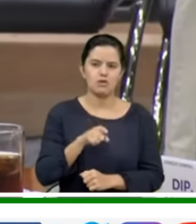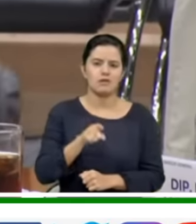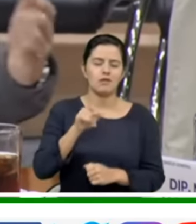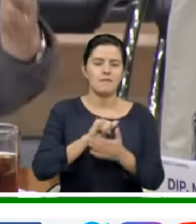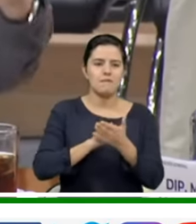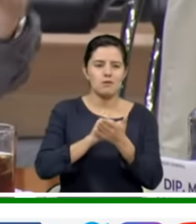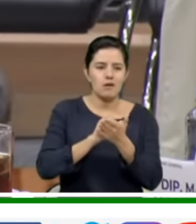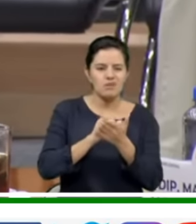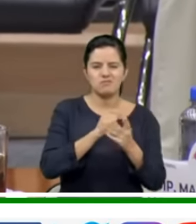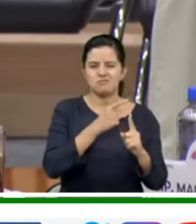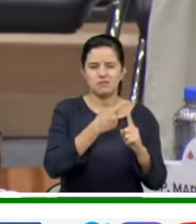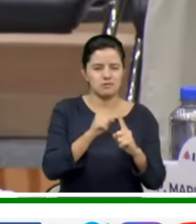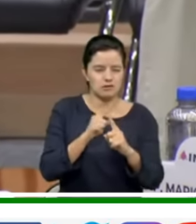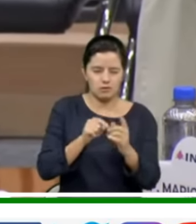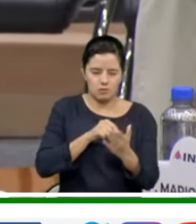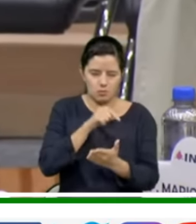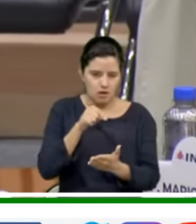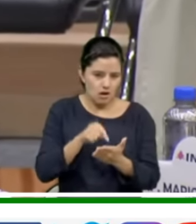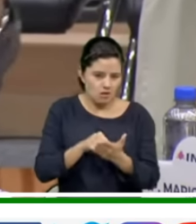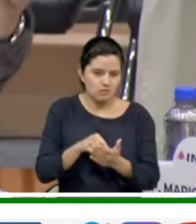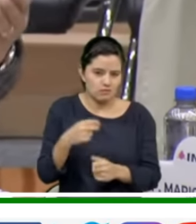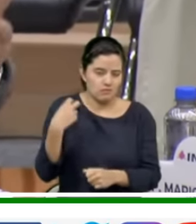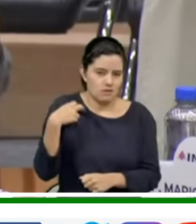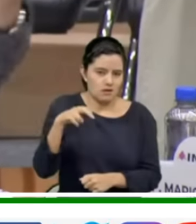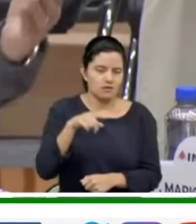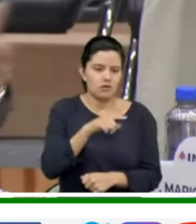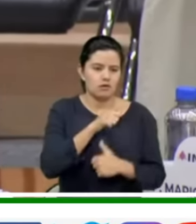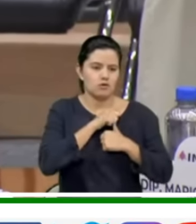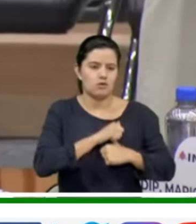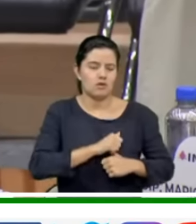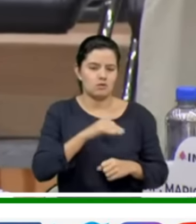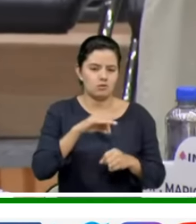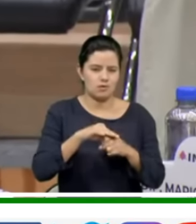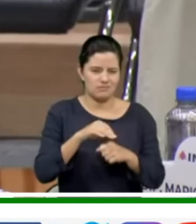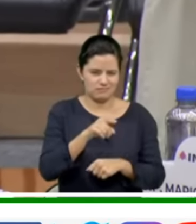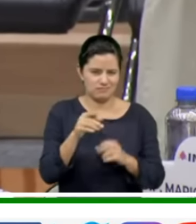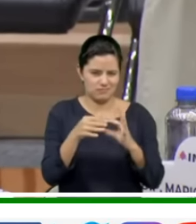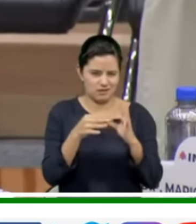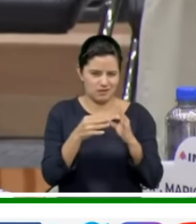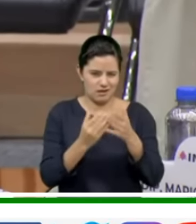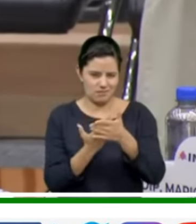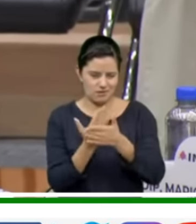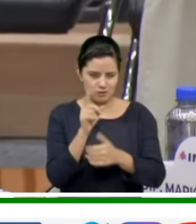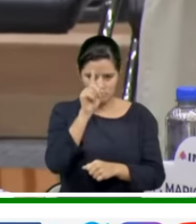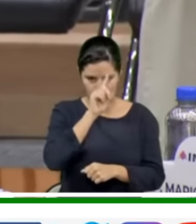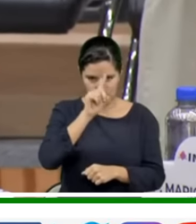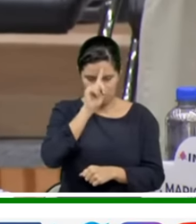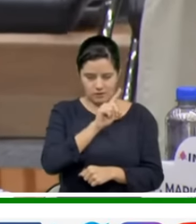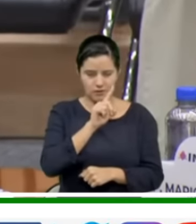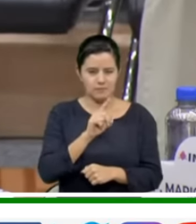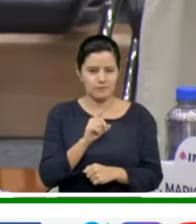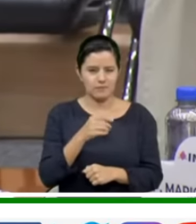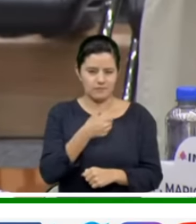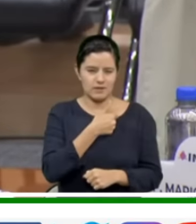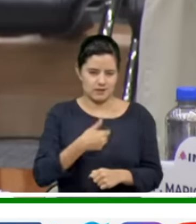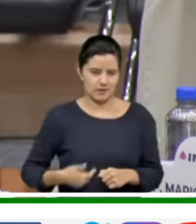sea a la autoridad electoral como bien lo dijo en la mañana la consejera la consejera